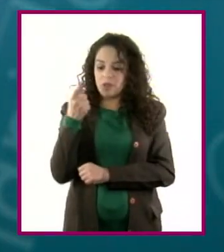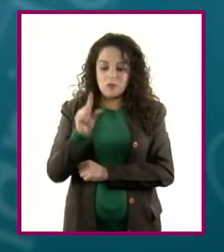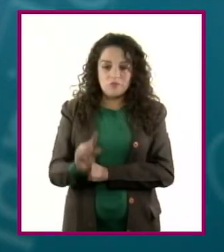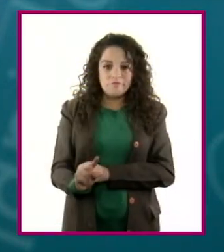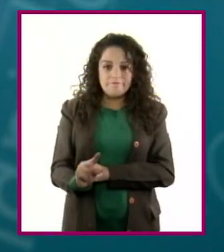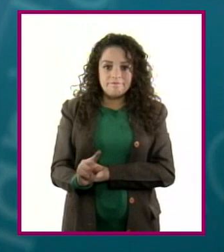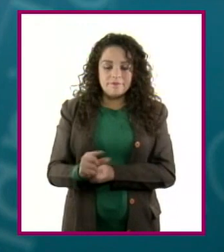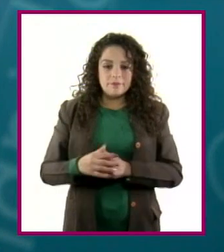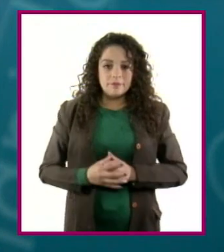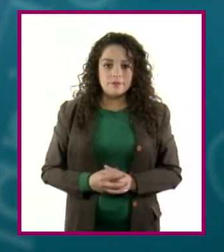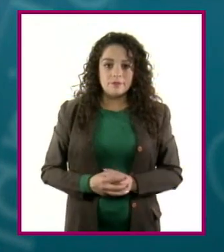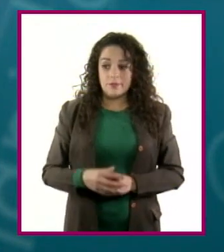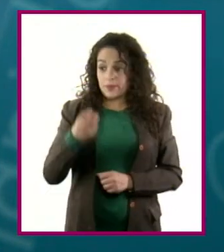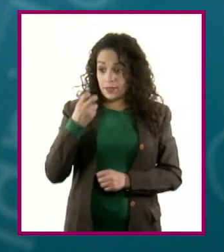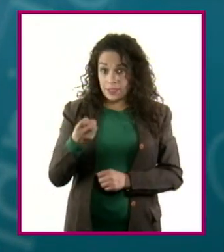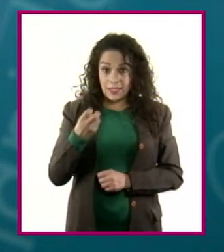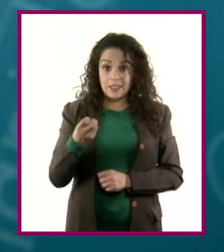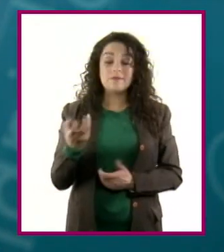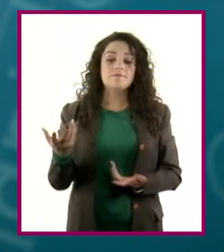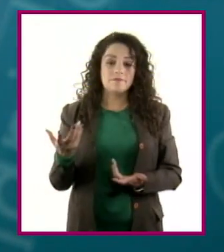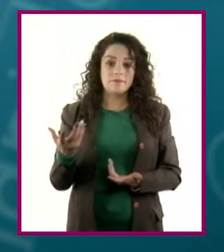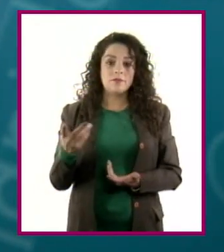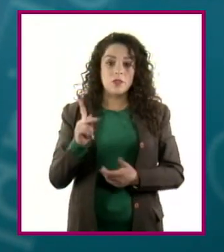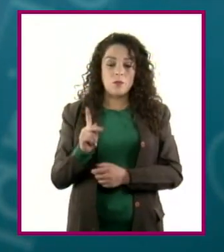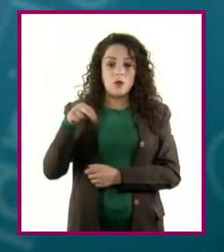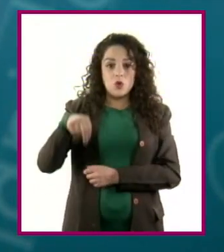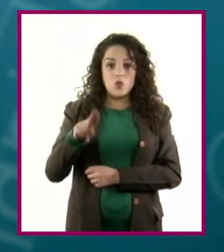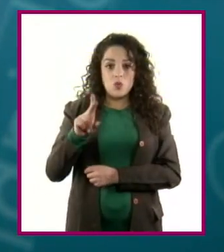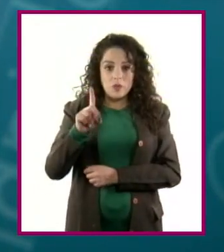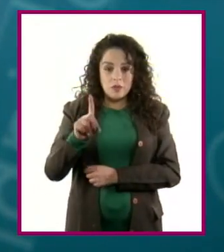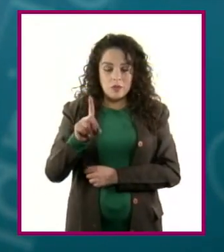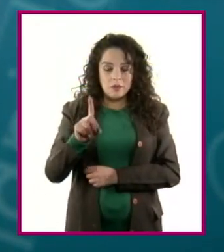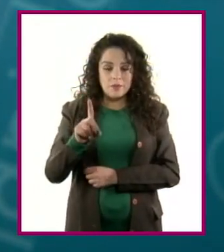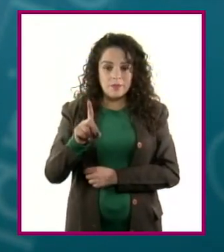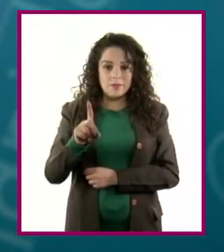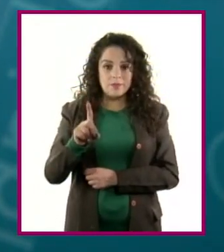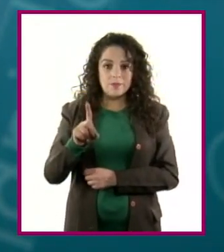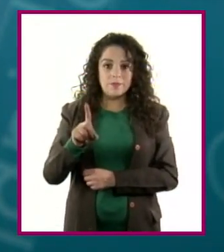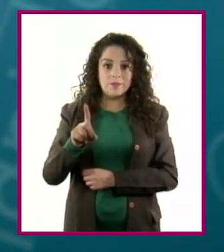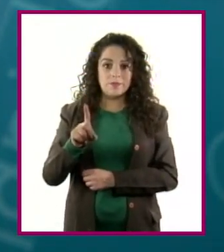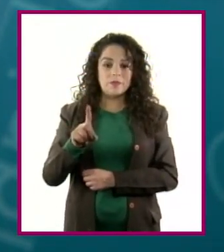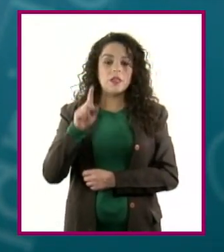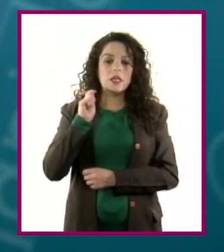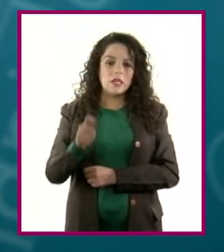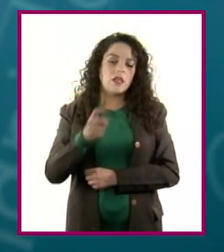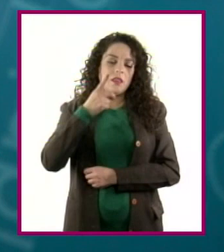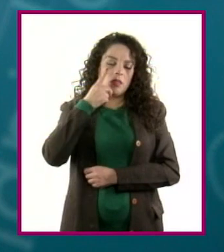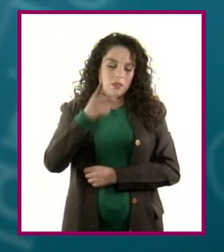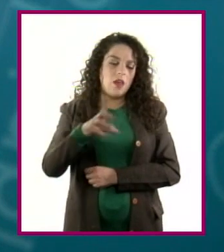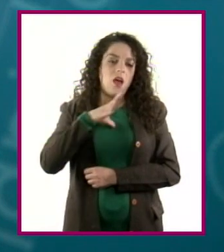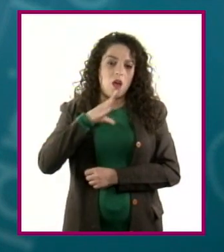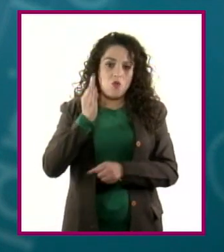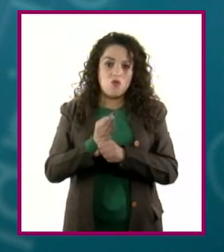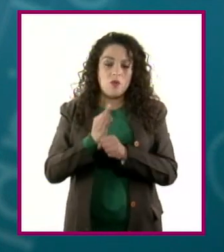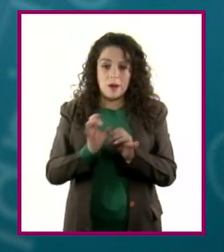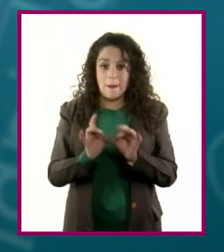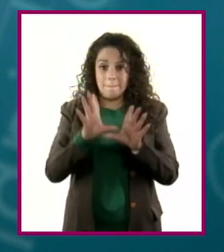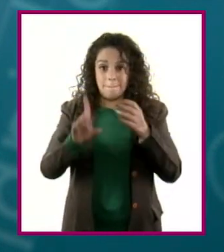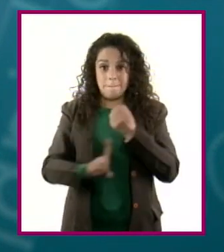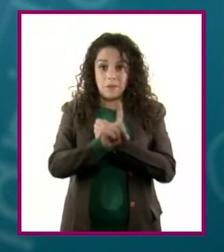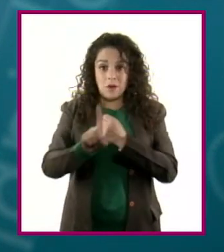En cuanto a esta situación, el Programa de las Naciones Unidas para el Desarrollo aborda los impactos de la actual crisis al señalar